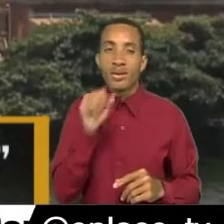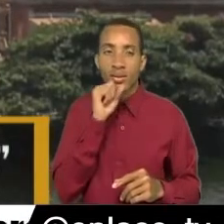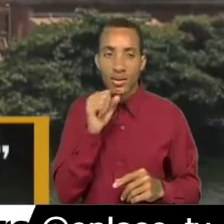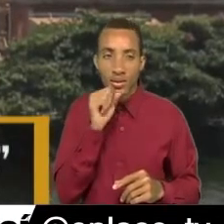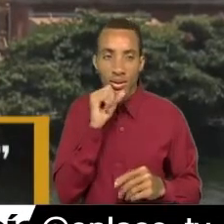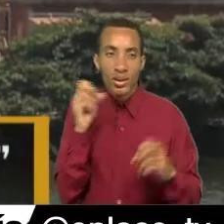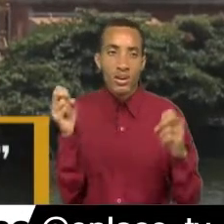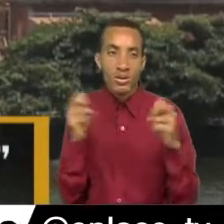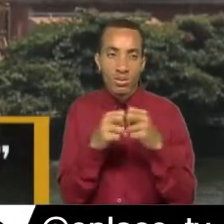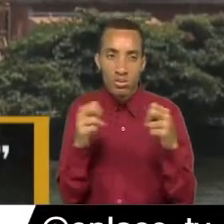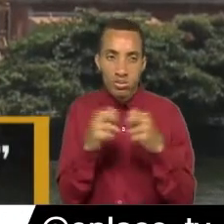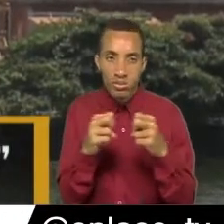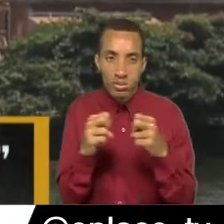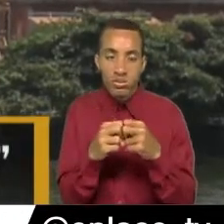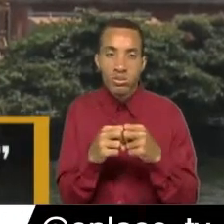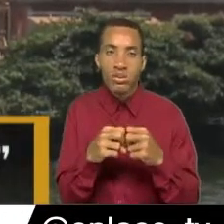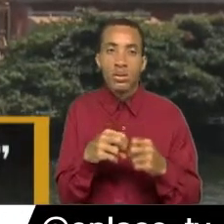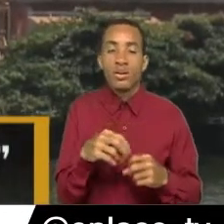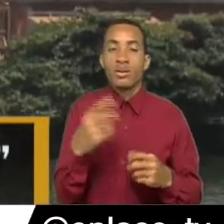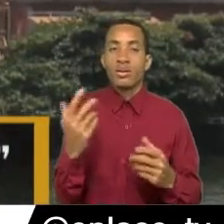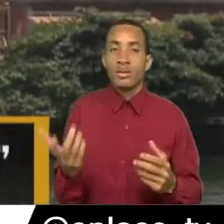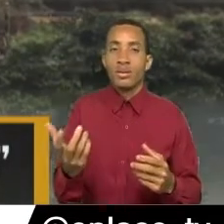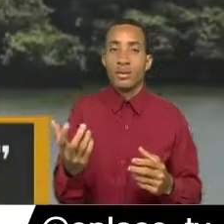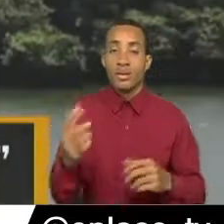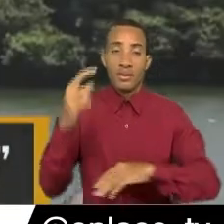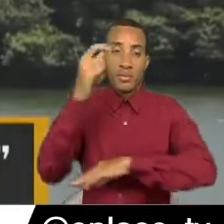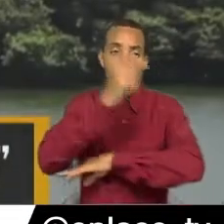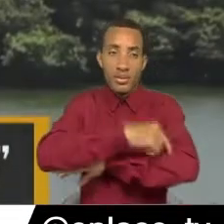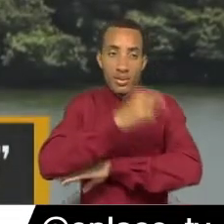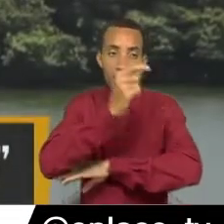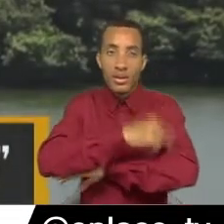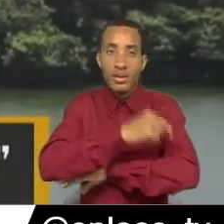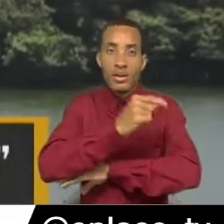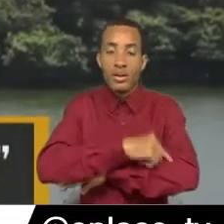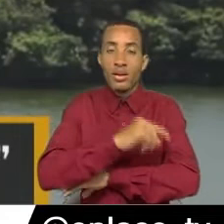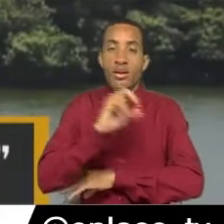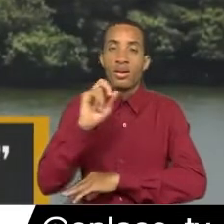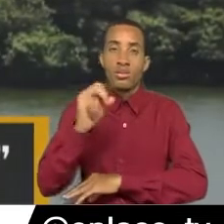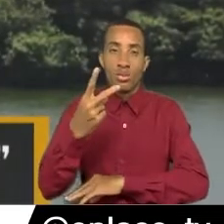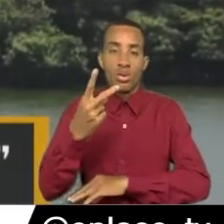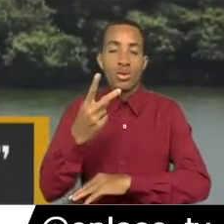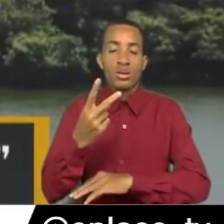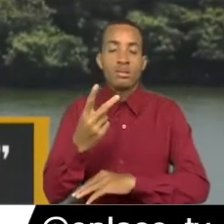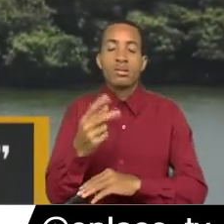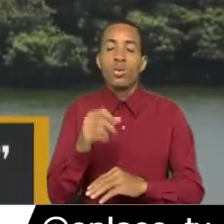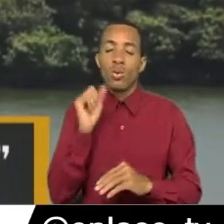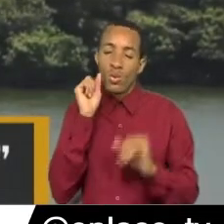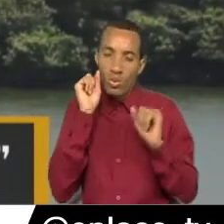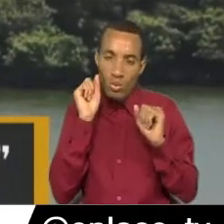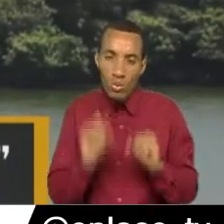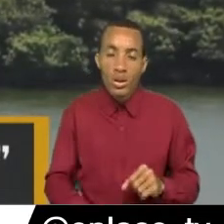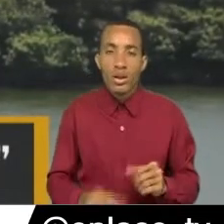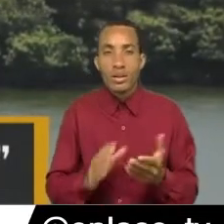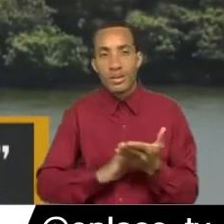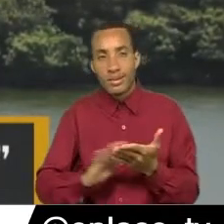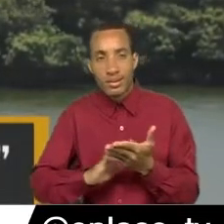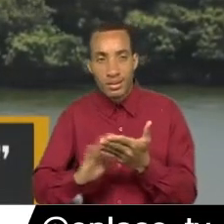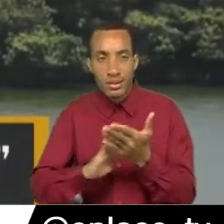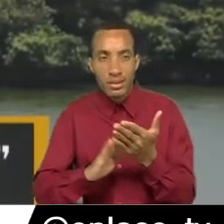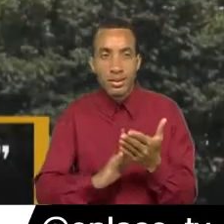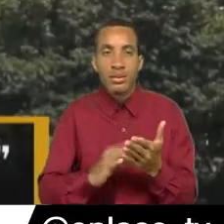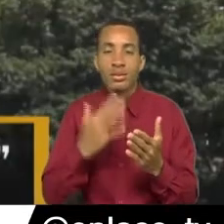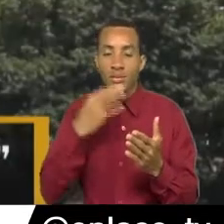una vocación petrolera, y ahí hay una segunda oportunidad de poderle darle soluciones y hacer una verdadera